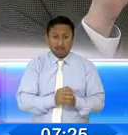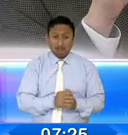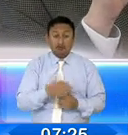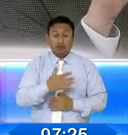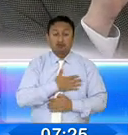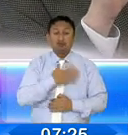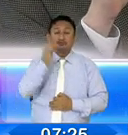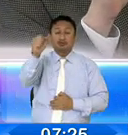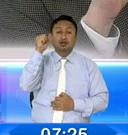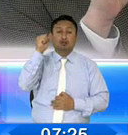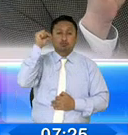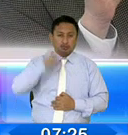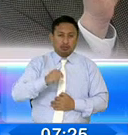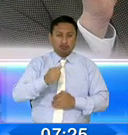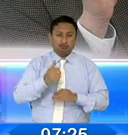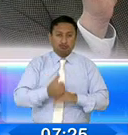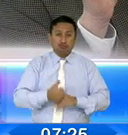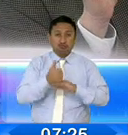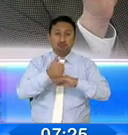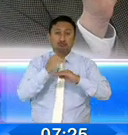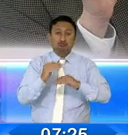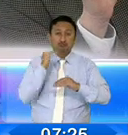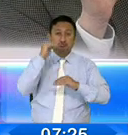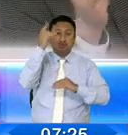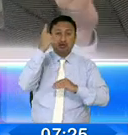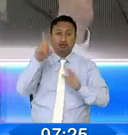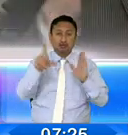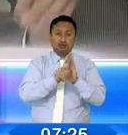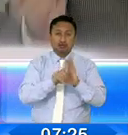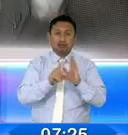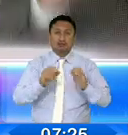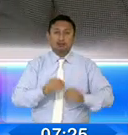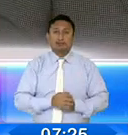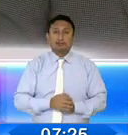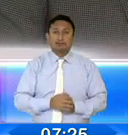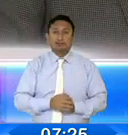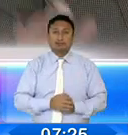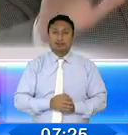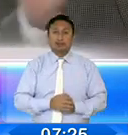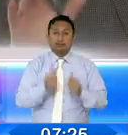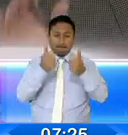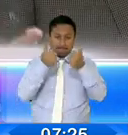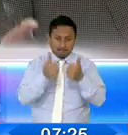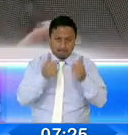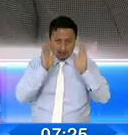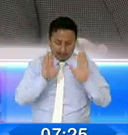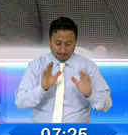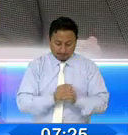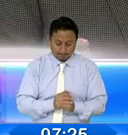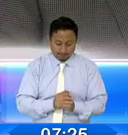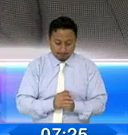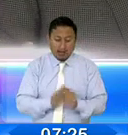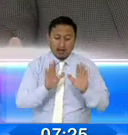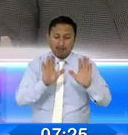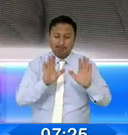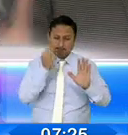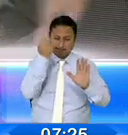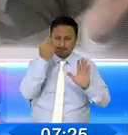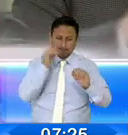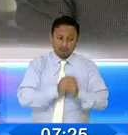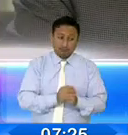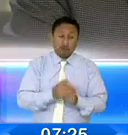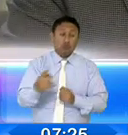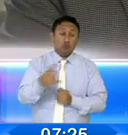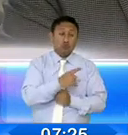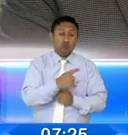las instancias pertinentes de legalidad en procesos que se den. A ver, para entenderle bien, señor Santi, ¿ustedes no quieren que se proclame